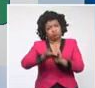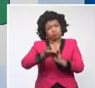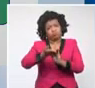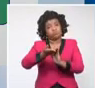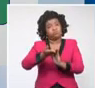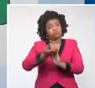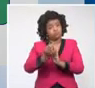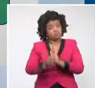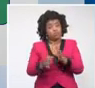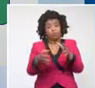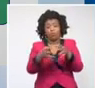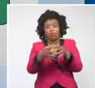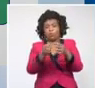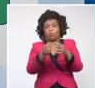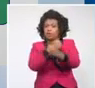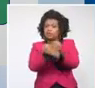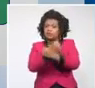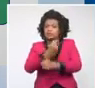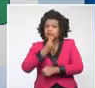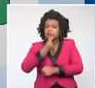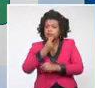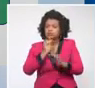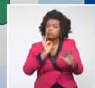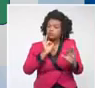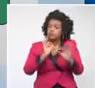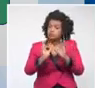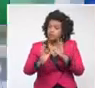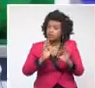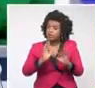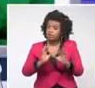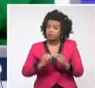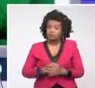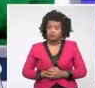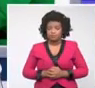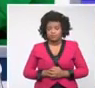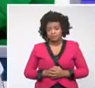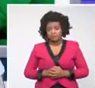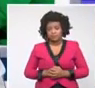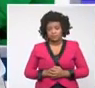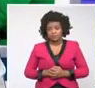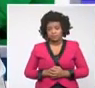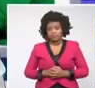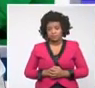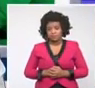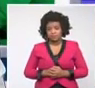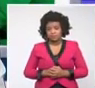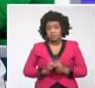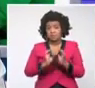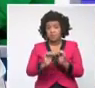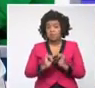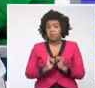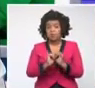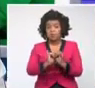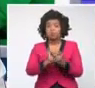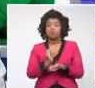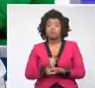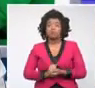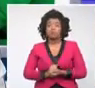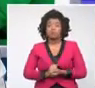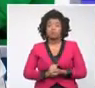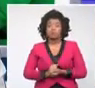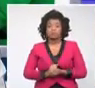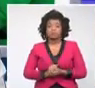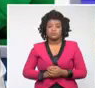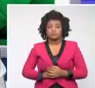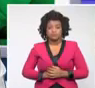es un grupo de riesgo que tenemos que protegerlo mucho. Como había informado, se